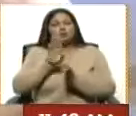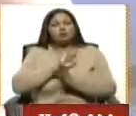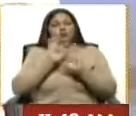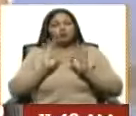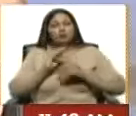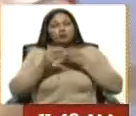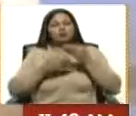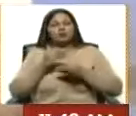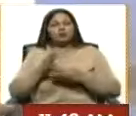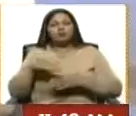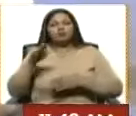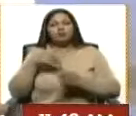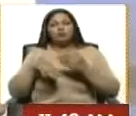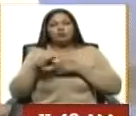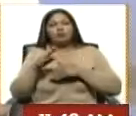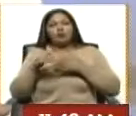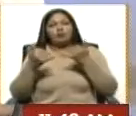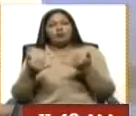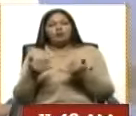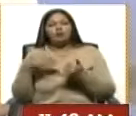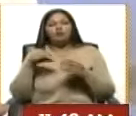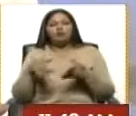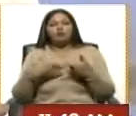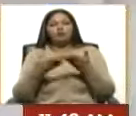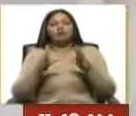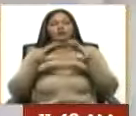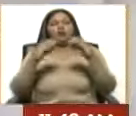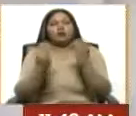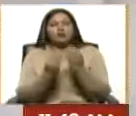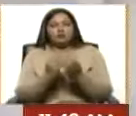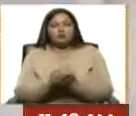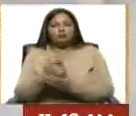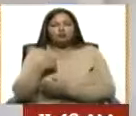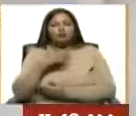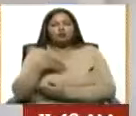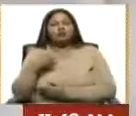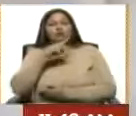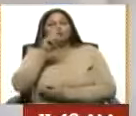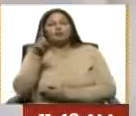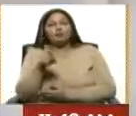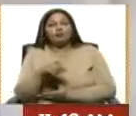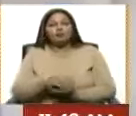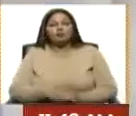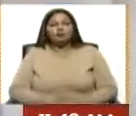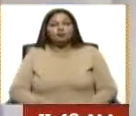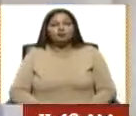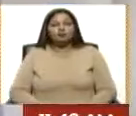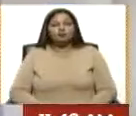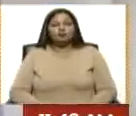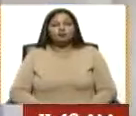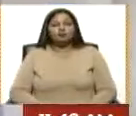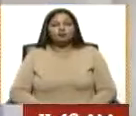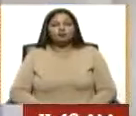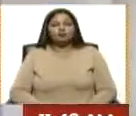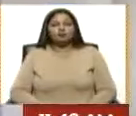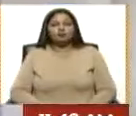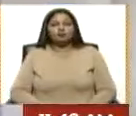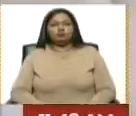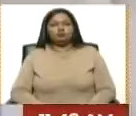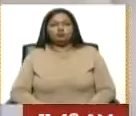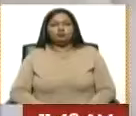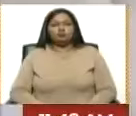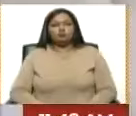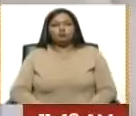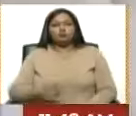batalla, donde hoy, donde doy una charla, donde doy clase. Ahora, fíjese que le quería preguntar algo. En ese mundo, hay un mundo a